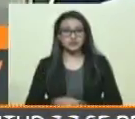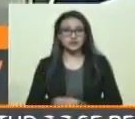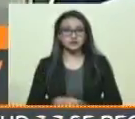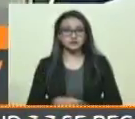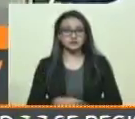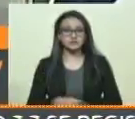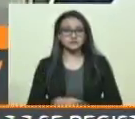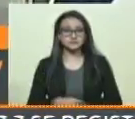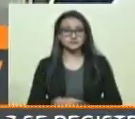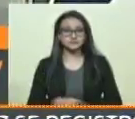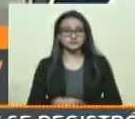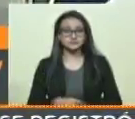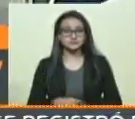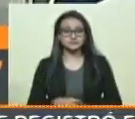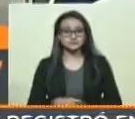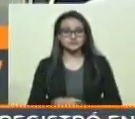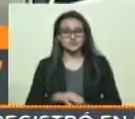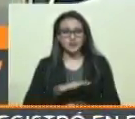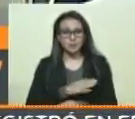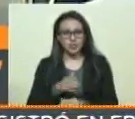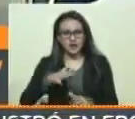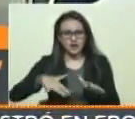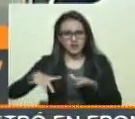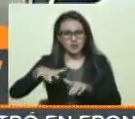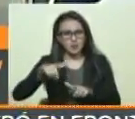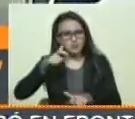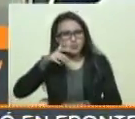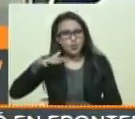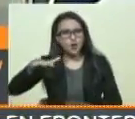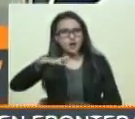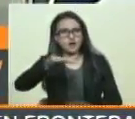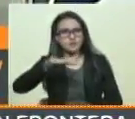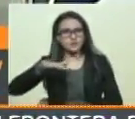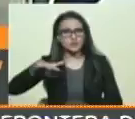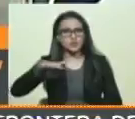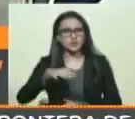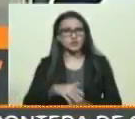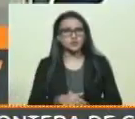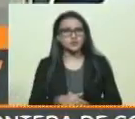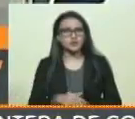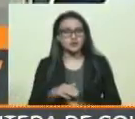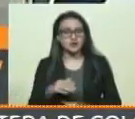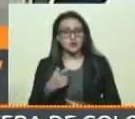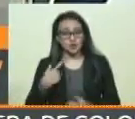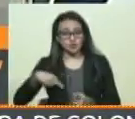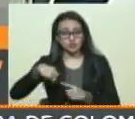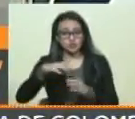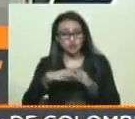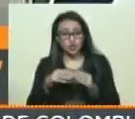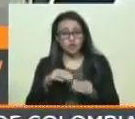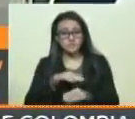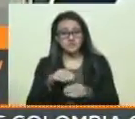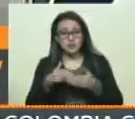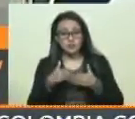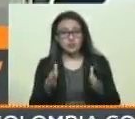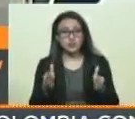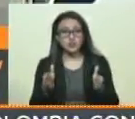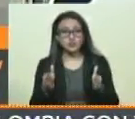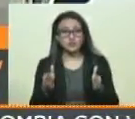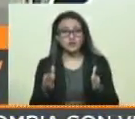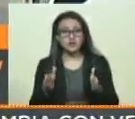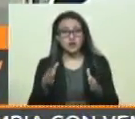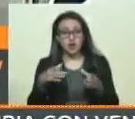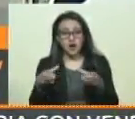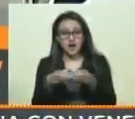que desde el Poder Ciudadano y nosotros, obviamente, desde el Ministerio Público, usted y su